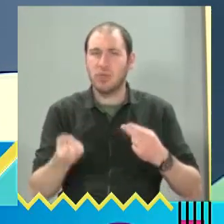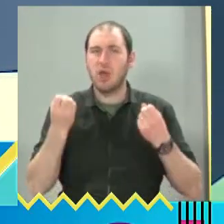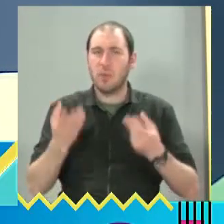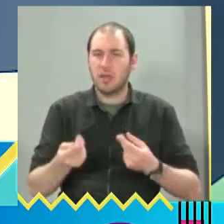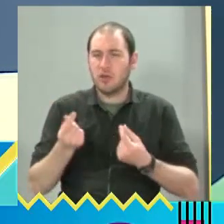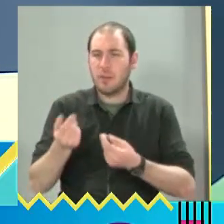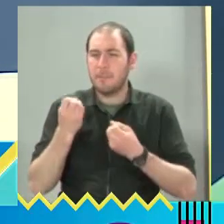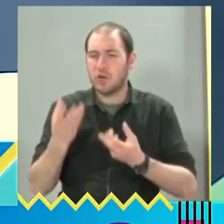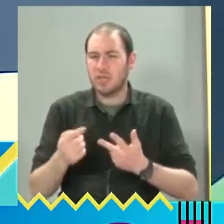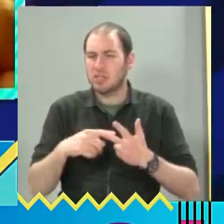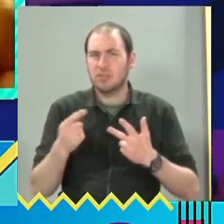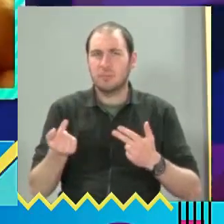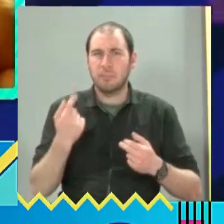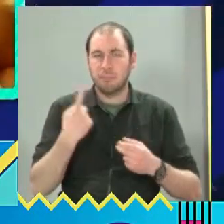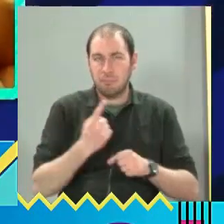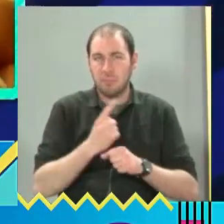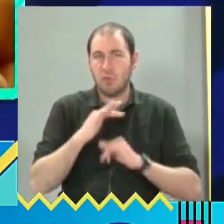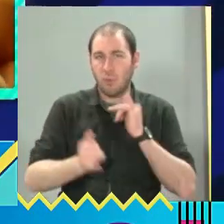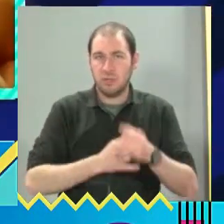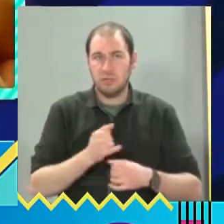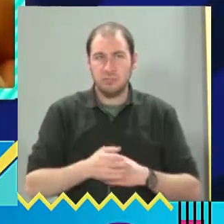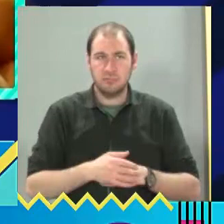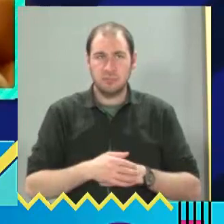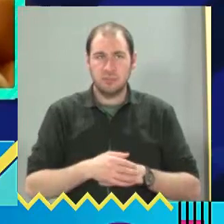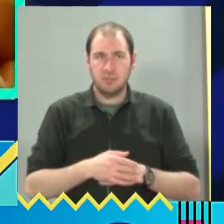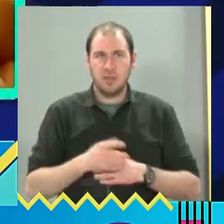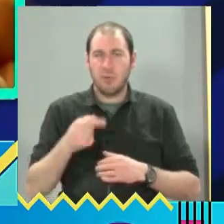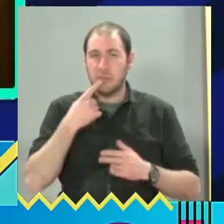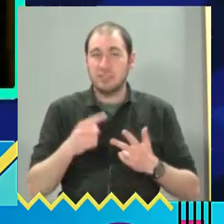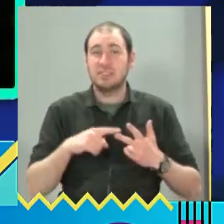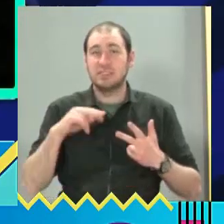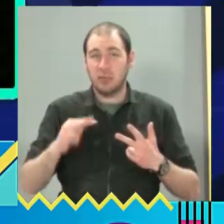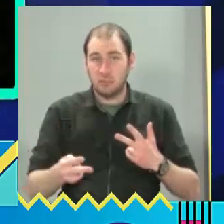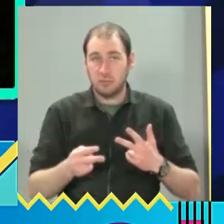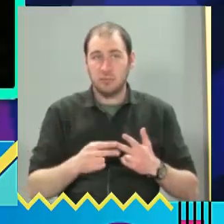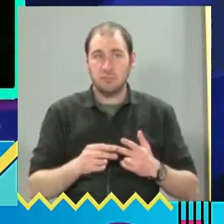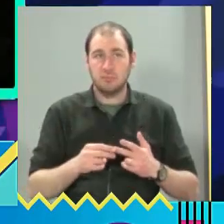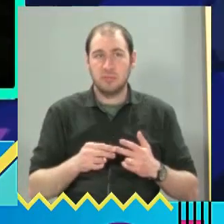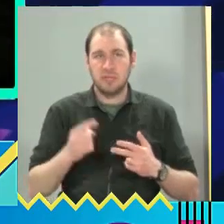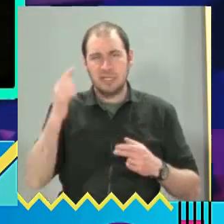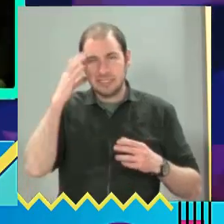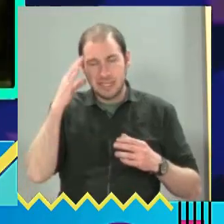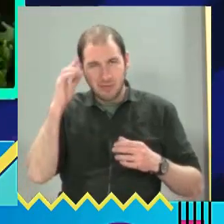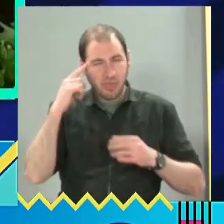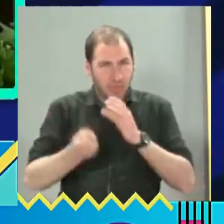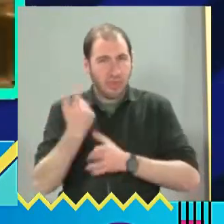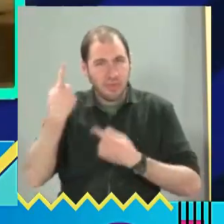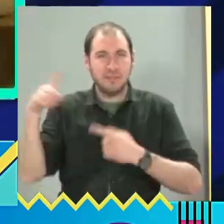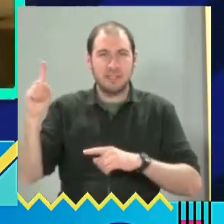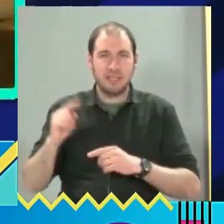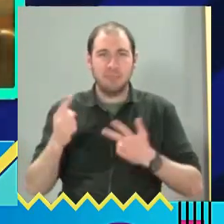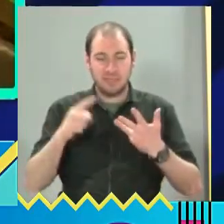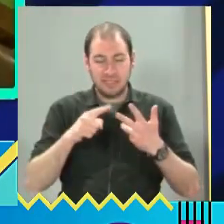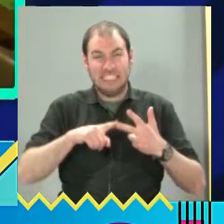qué compró determinada cosa, lo primero te va a poder decir algo. Cuando se lo preguntas por segunda vez, el cerebro va a inventar otra cosa. Pero